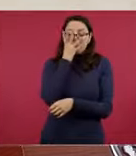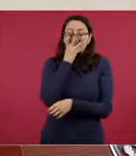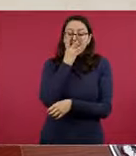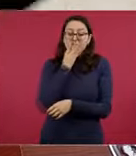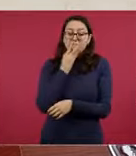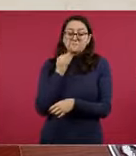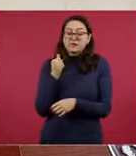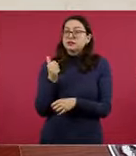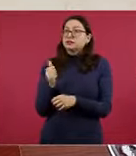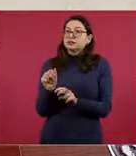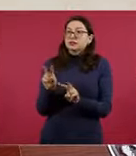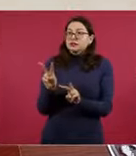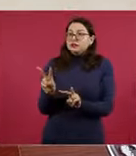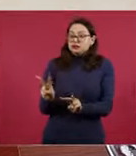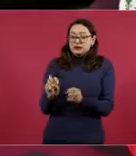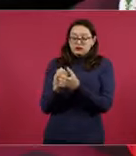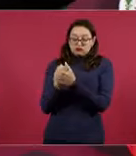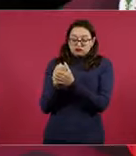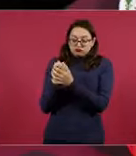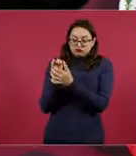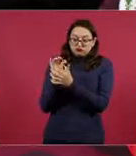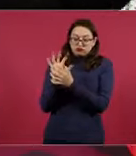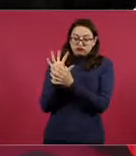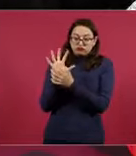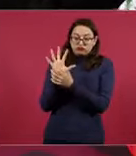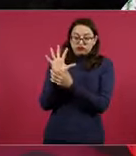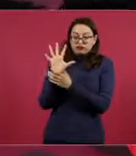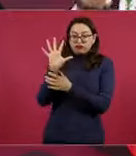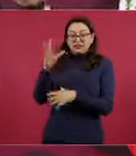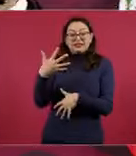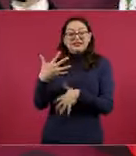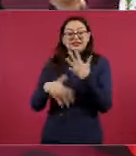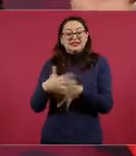Es un espectáculo, una cosa bellísima.